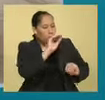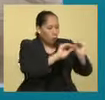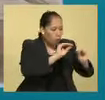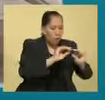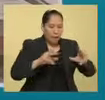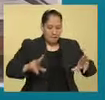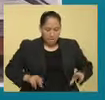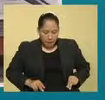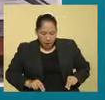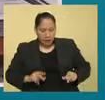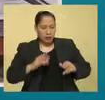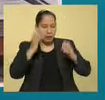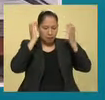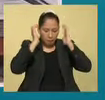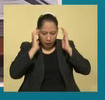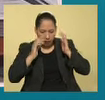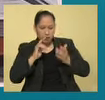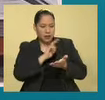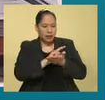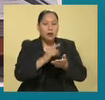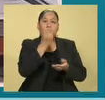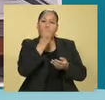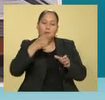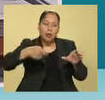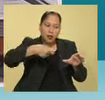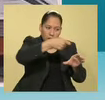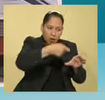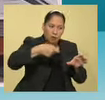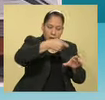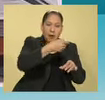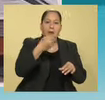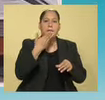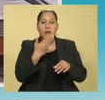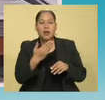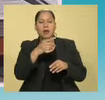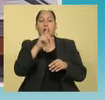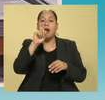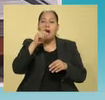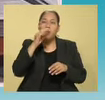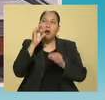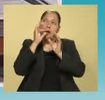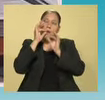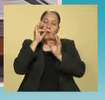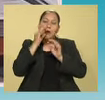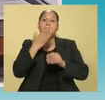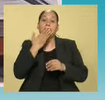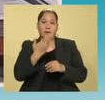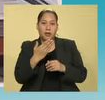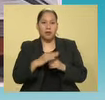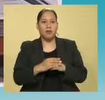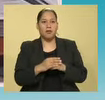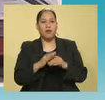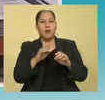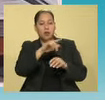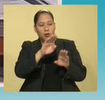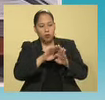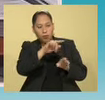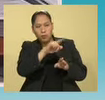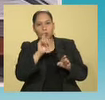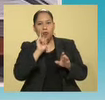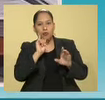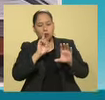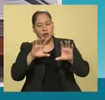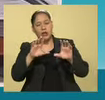limpia, esté bien alimentada, esté bien hidratada. Evitar, por ejemplo, las escaras cuando la persona